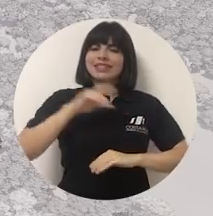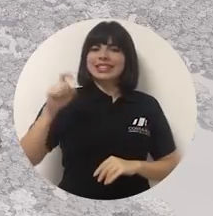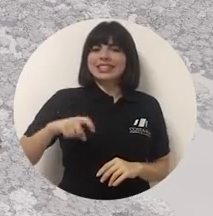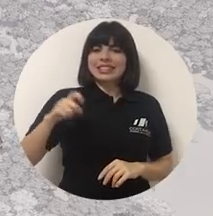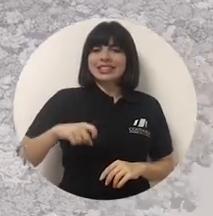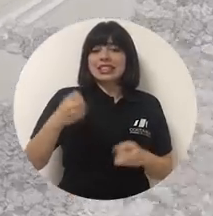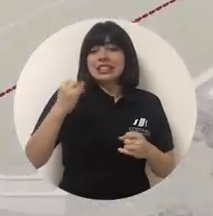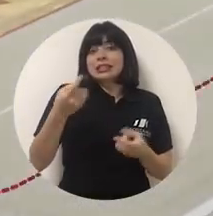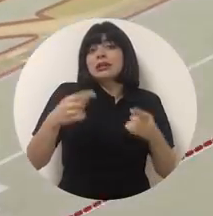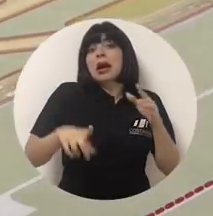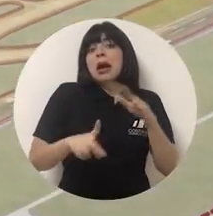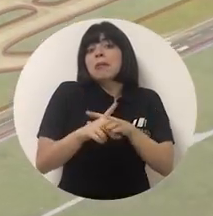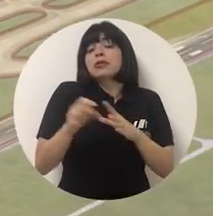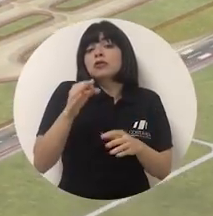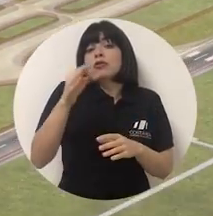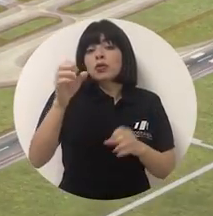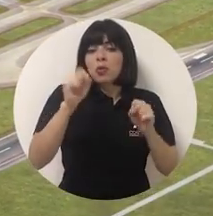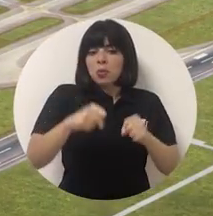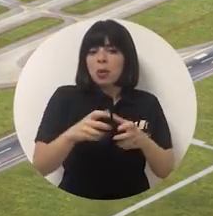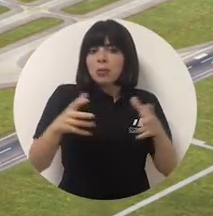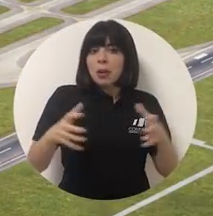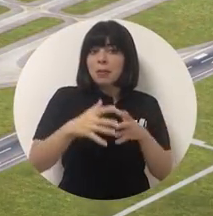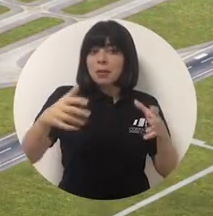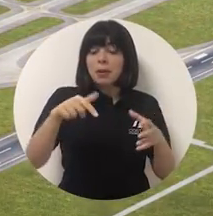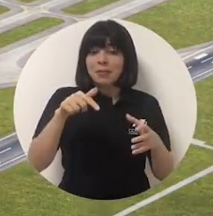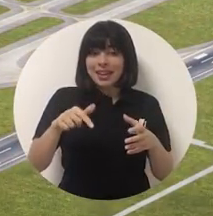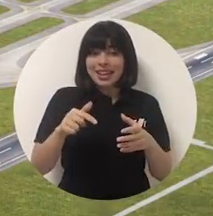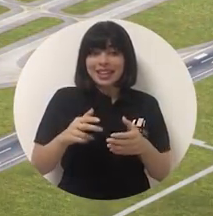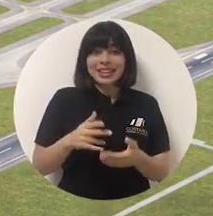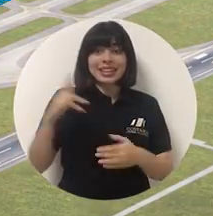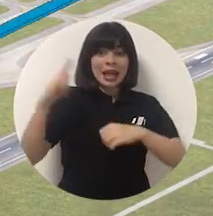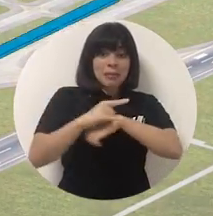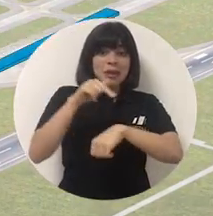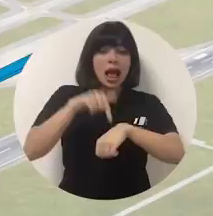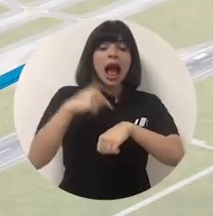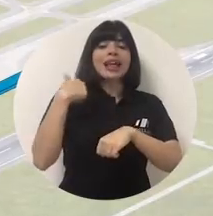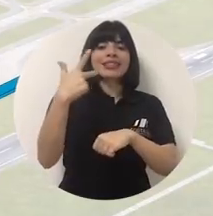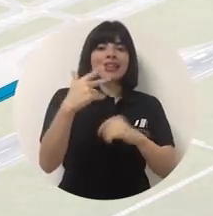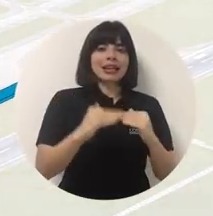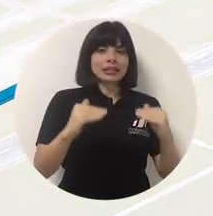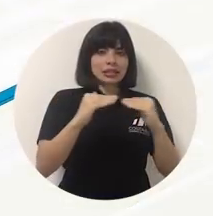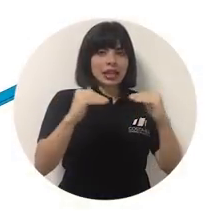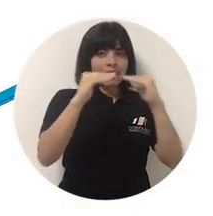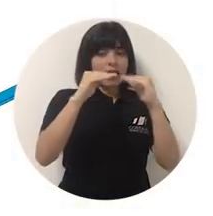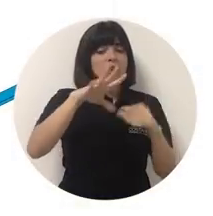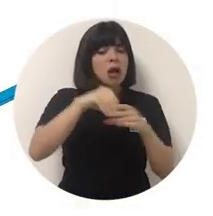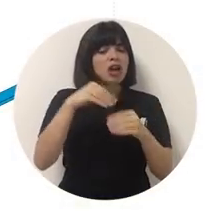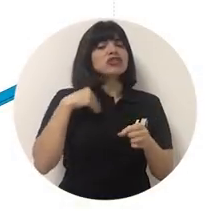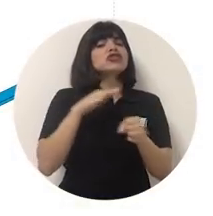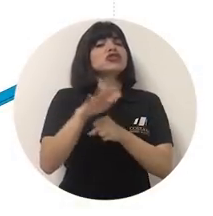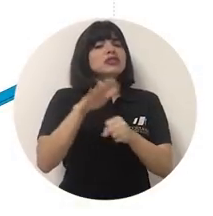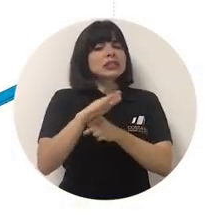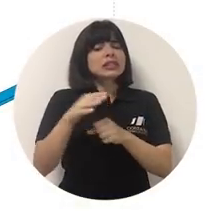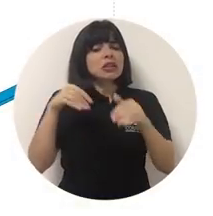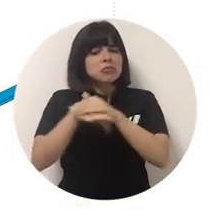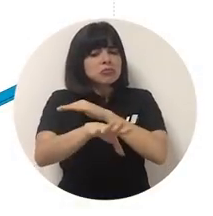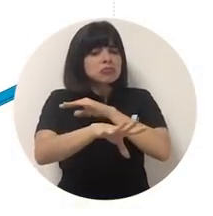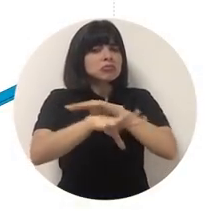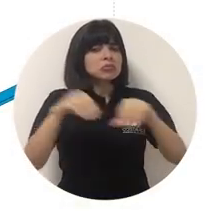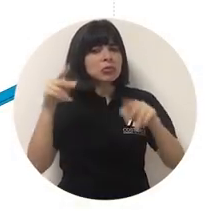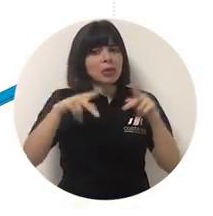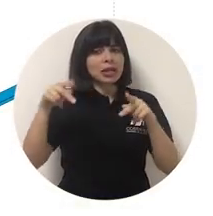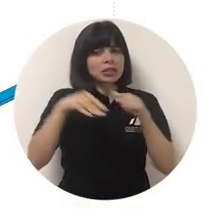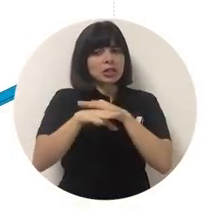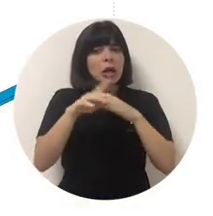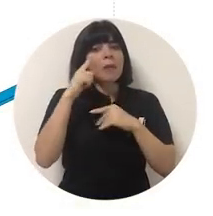puedan presentar en el futuro. La terminal se compone de 3 niveles y contará con suficientes puertas de embarque para suplir la